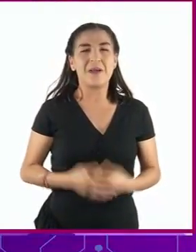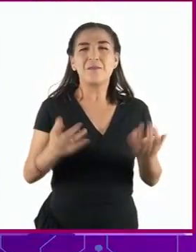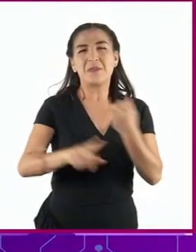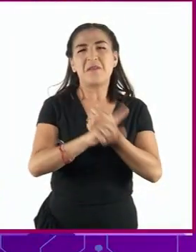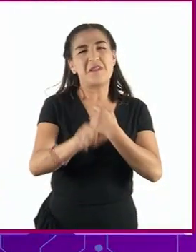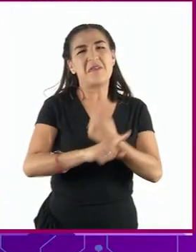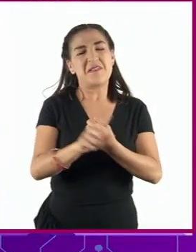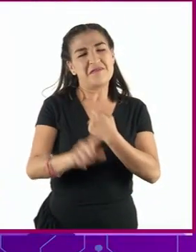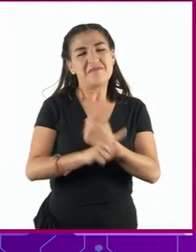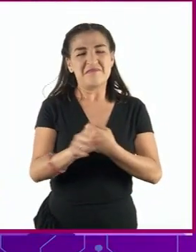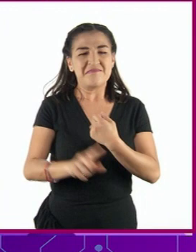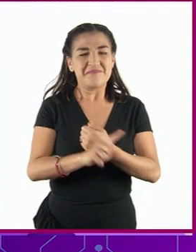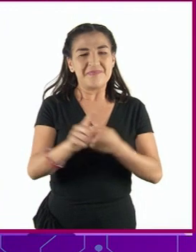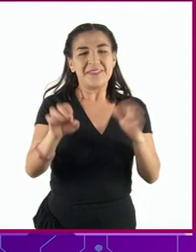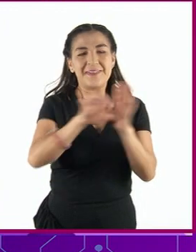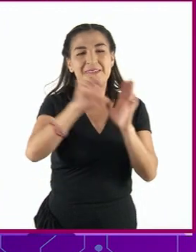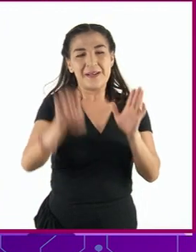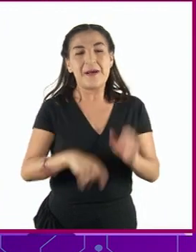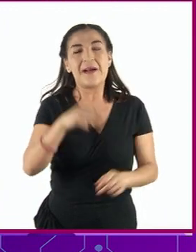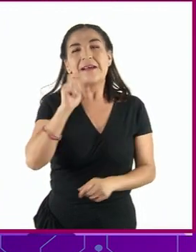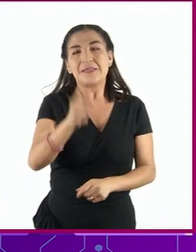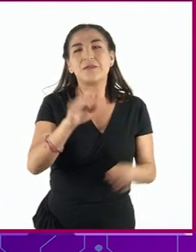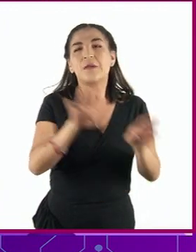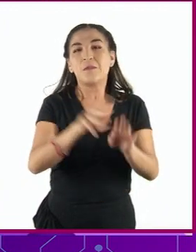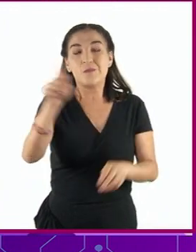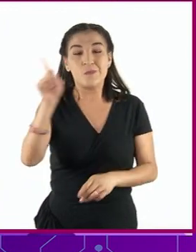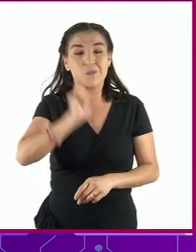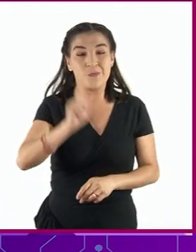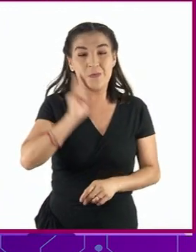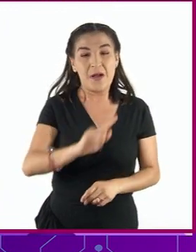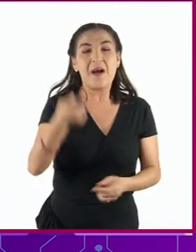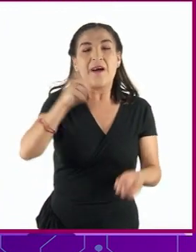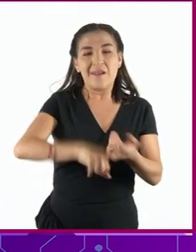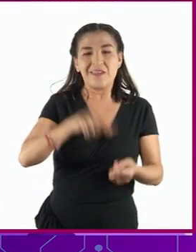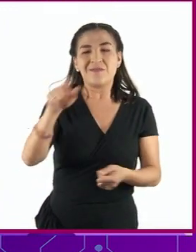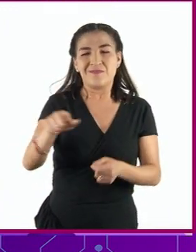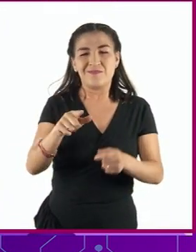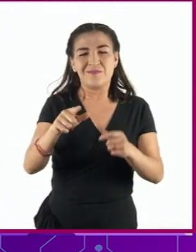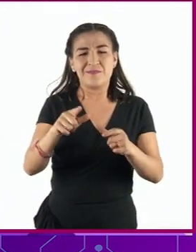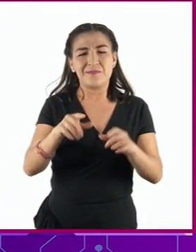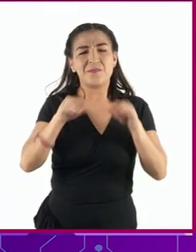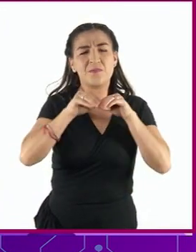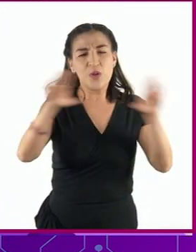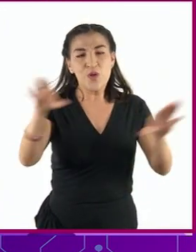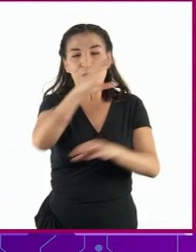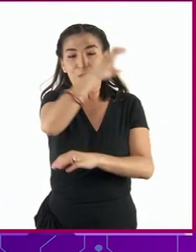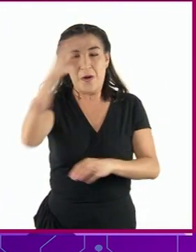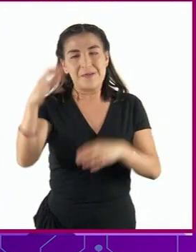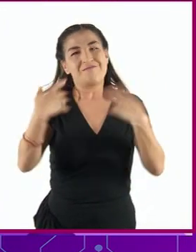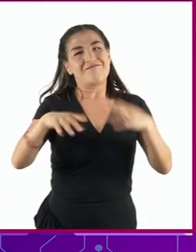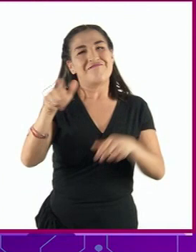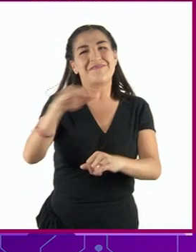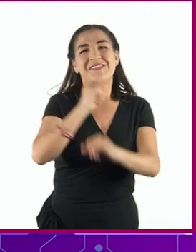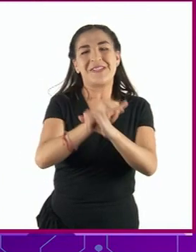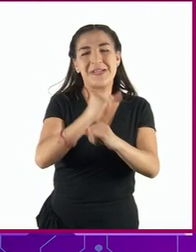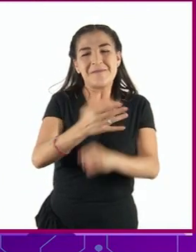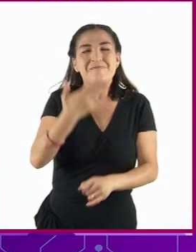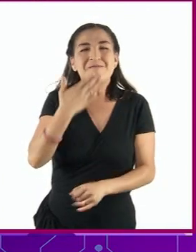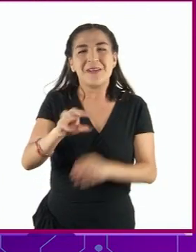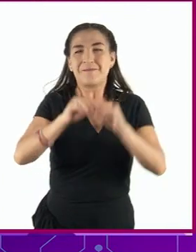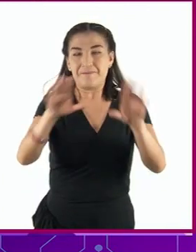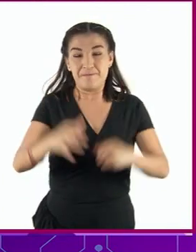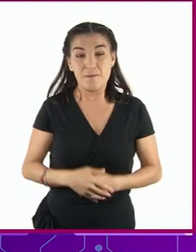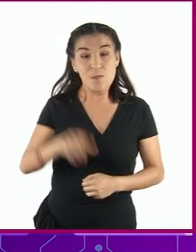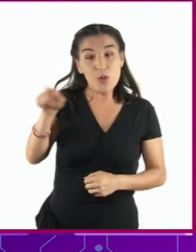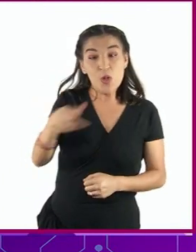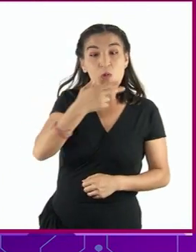Patricia participa en un club de fotografía y tiene un sitio en internet en donde sube sus mejores fotos.